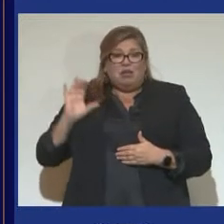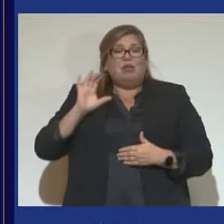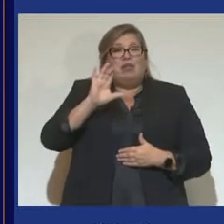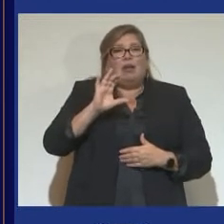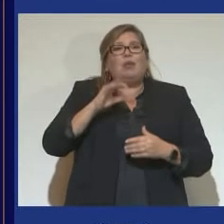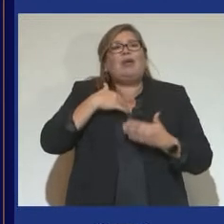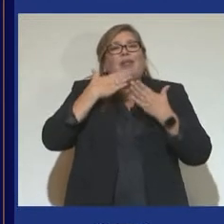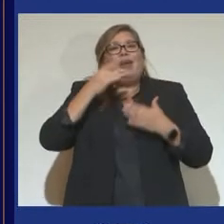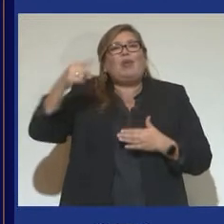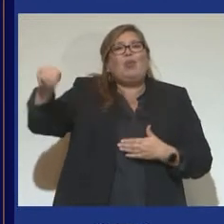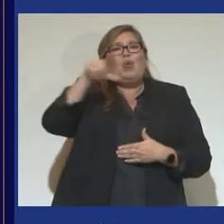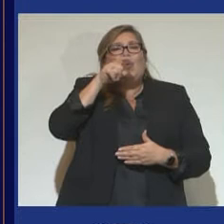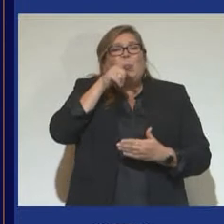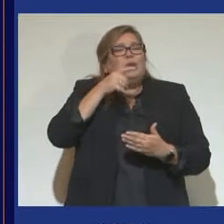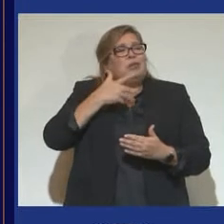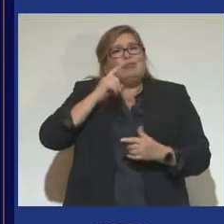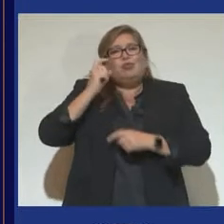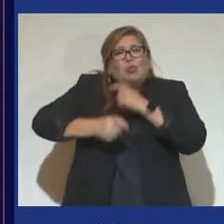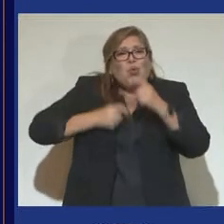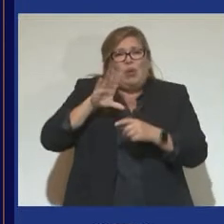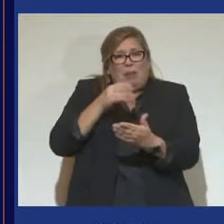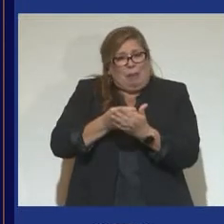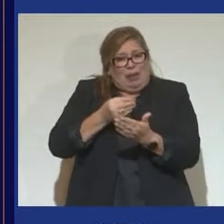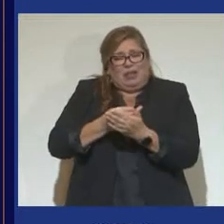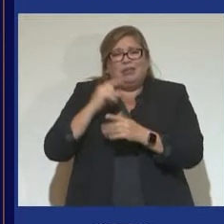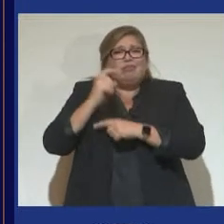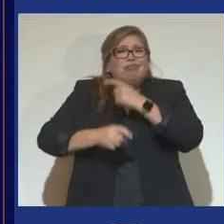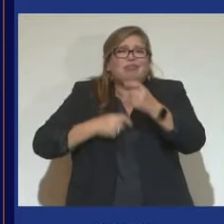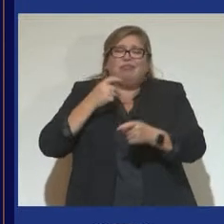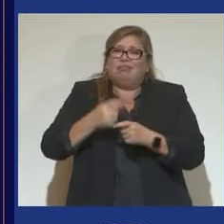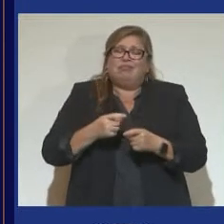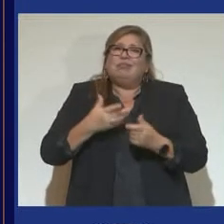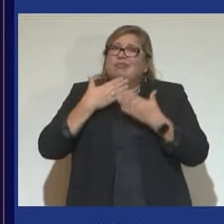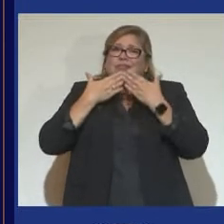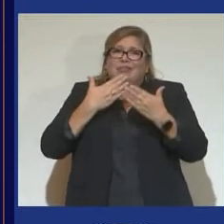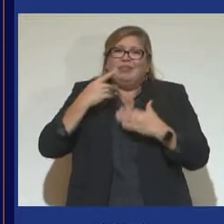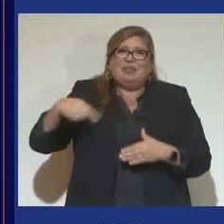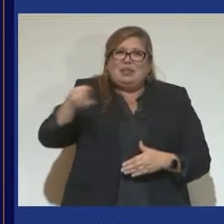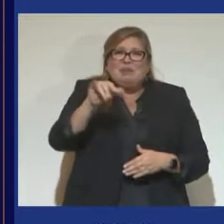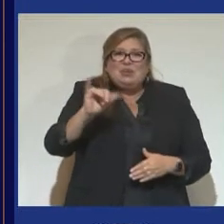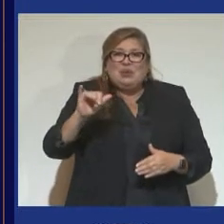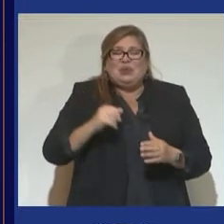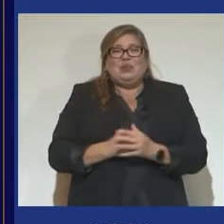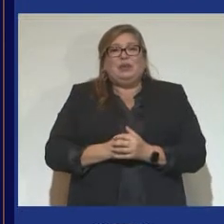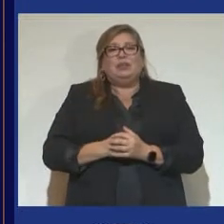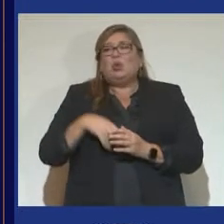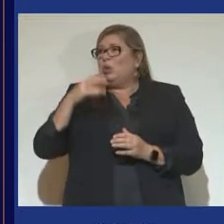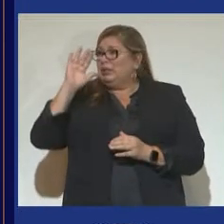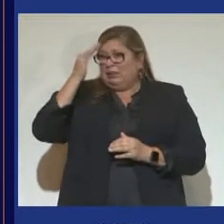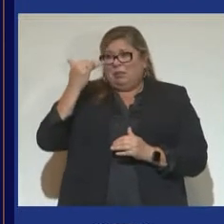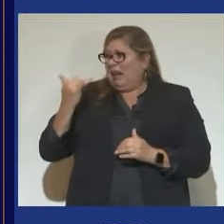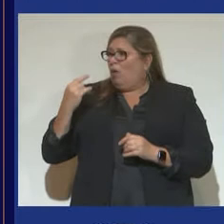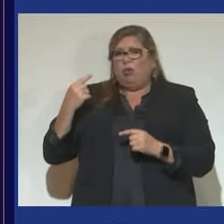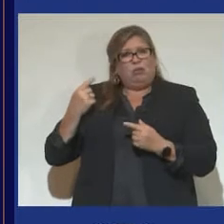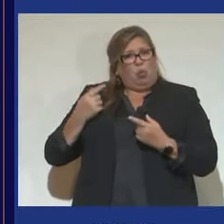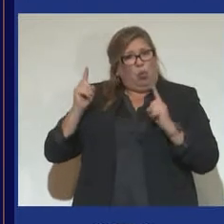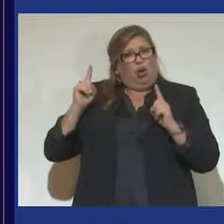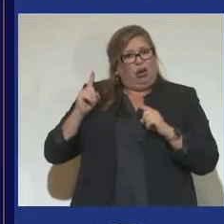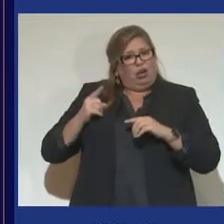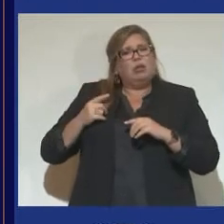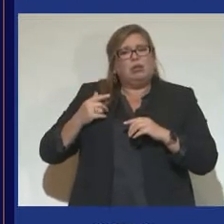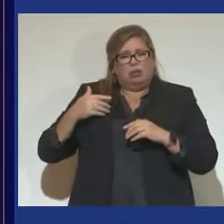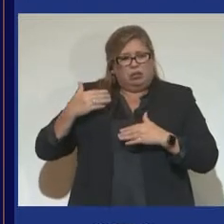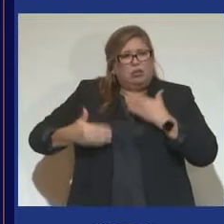agradecer a los filántropos por su reconocimiento de este programa también y porque funcionó pues vamos a duplicarlo ahora y estamos